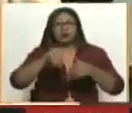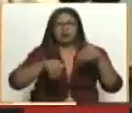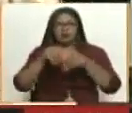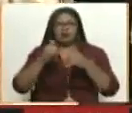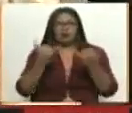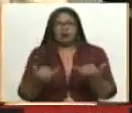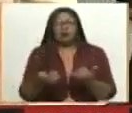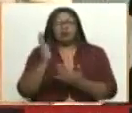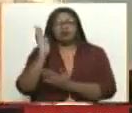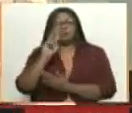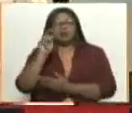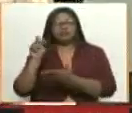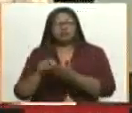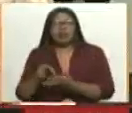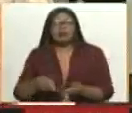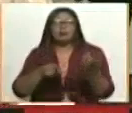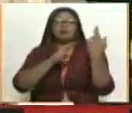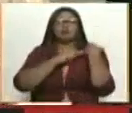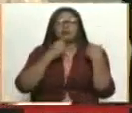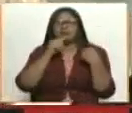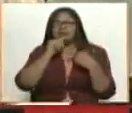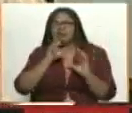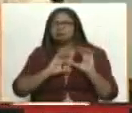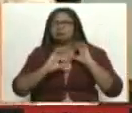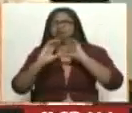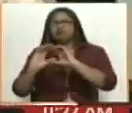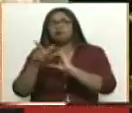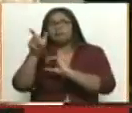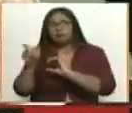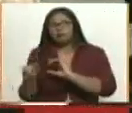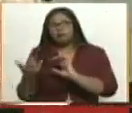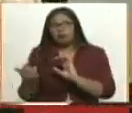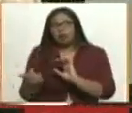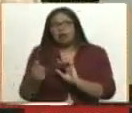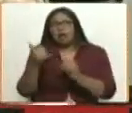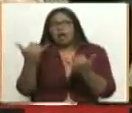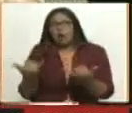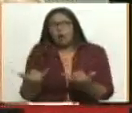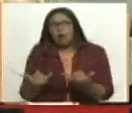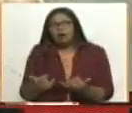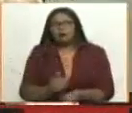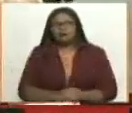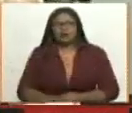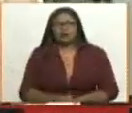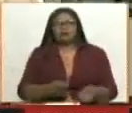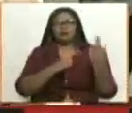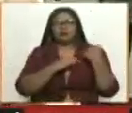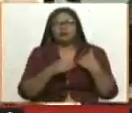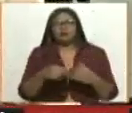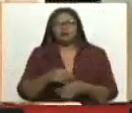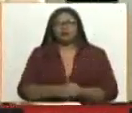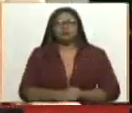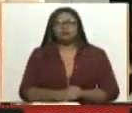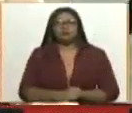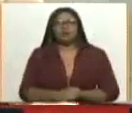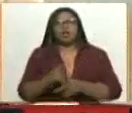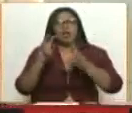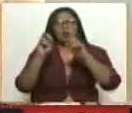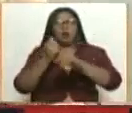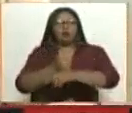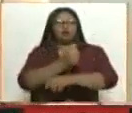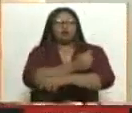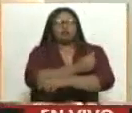la Asamblea Nacional quien va a hacer el procedimiento correspondiente para elegir unos nuevos rectores del Consejo